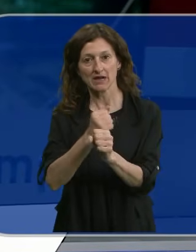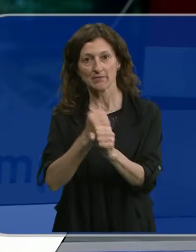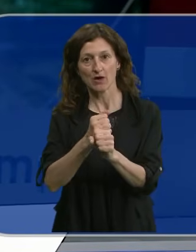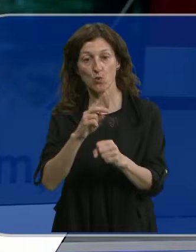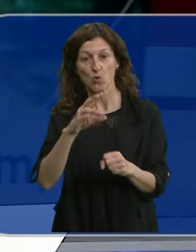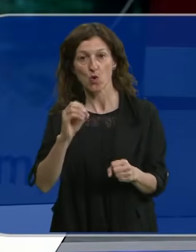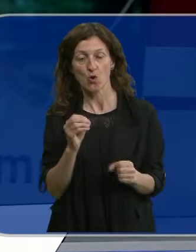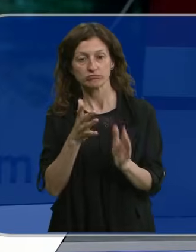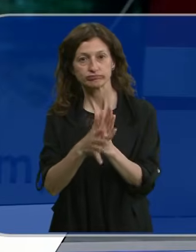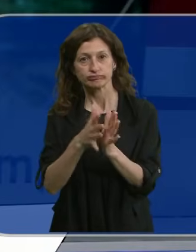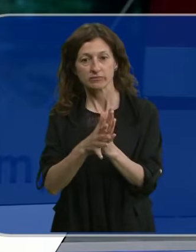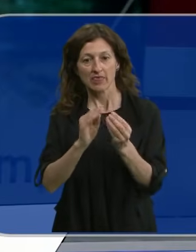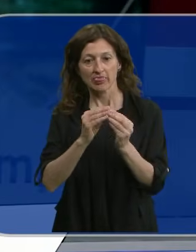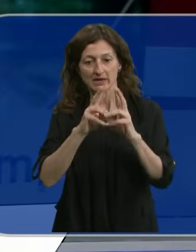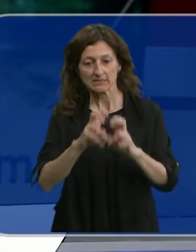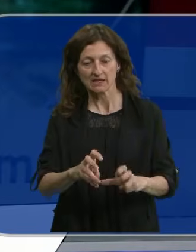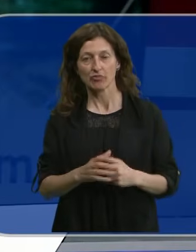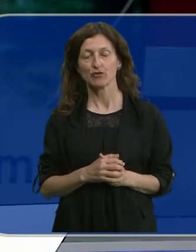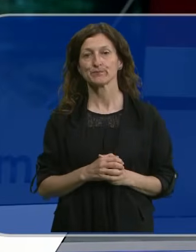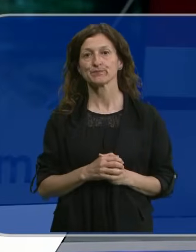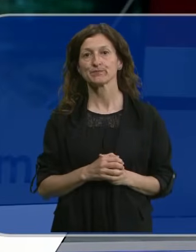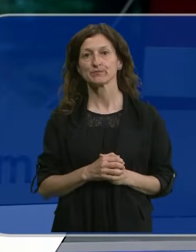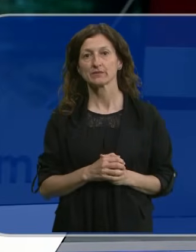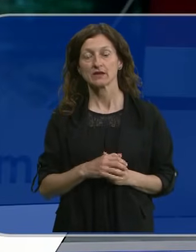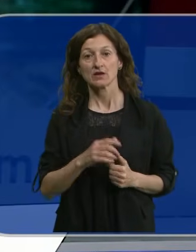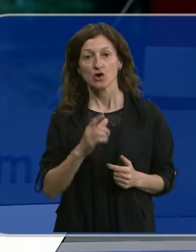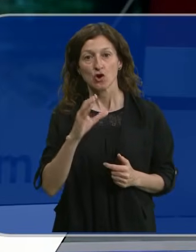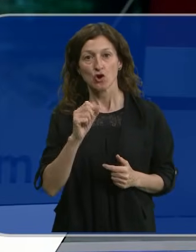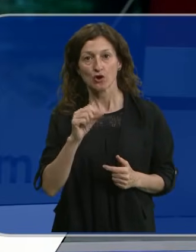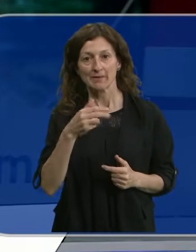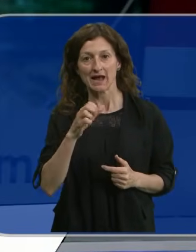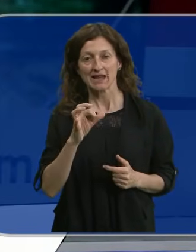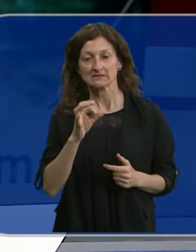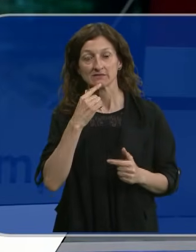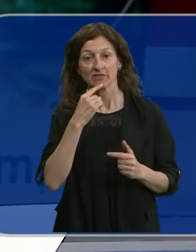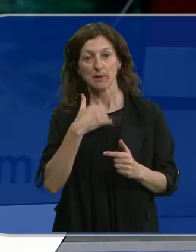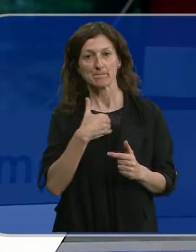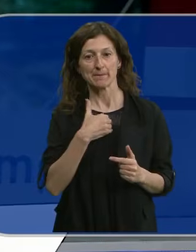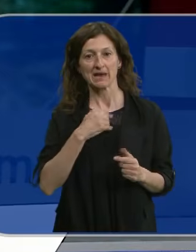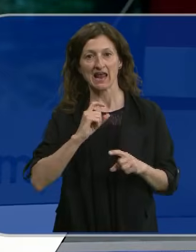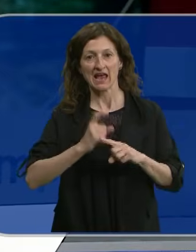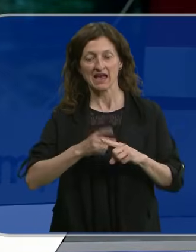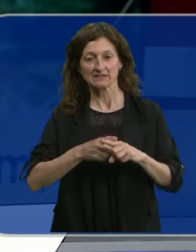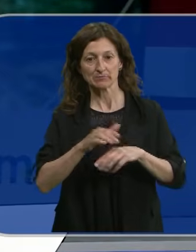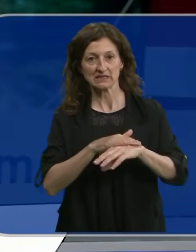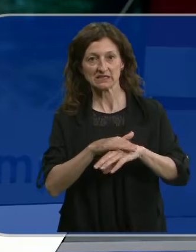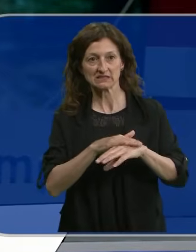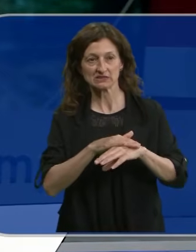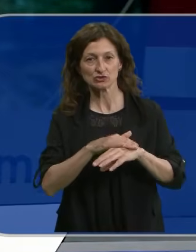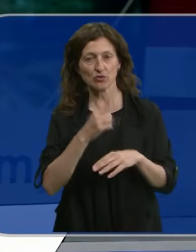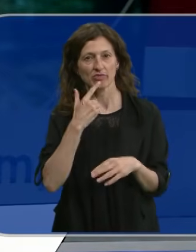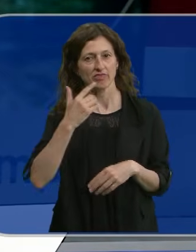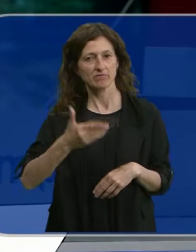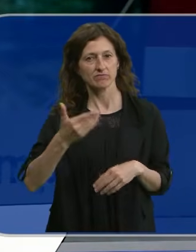los agentes de la UCO que han desarrollado la investigación, entre ellos el teniente coronel Balas. Han asegurado que el papel del exministro en la trama de corrupción